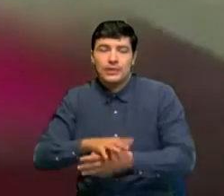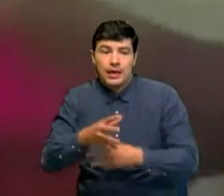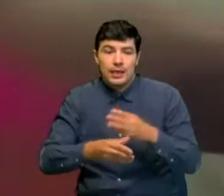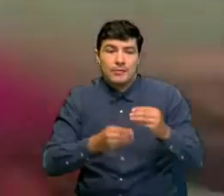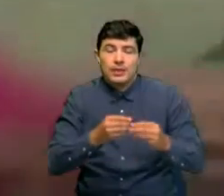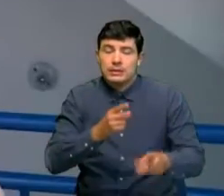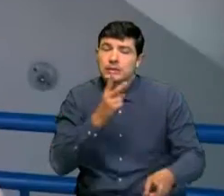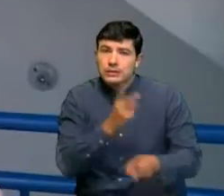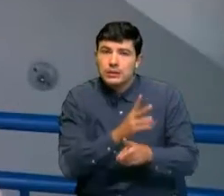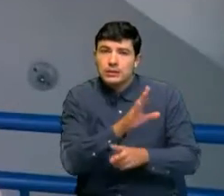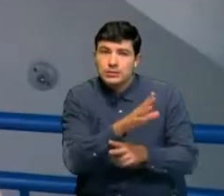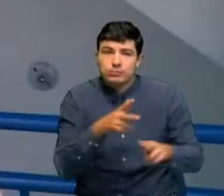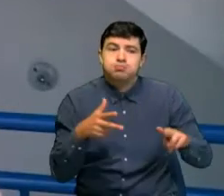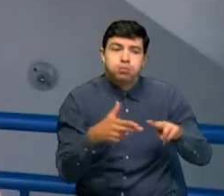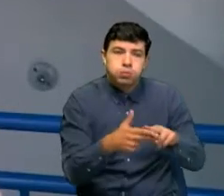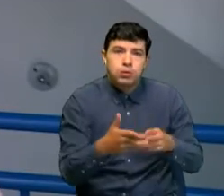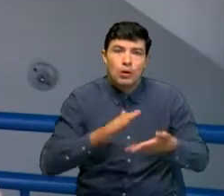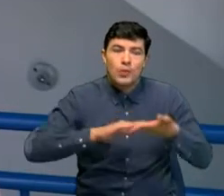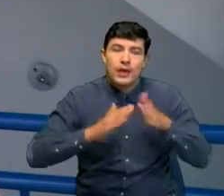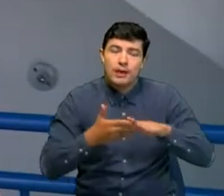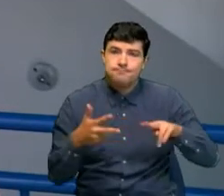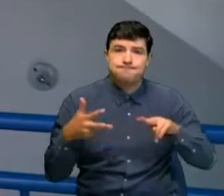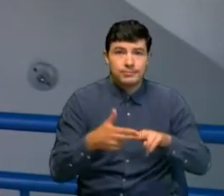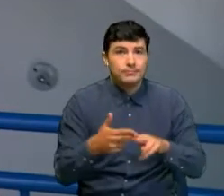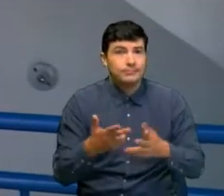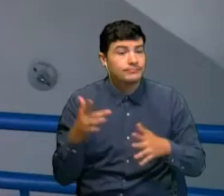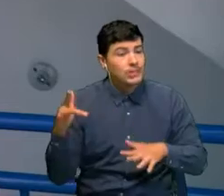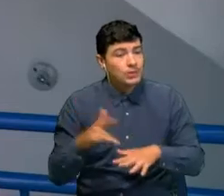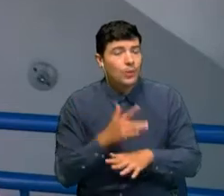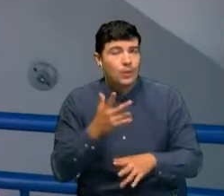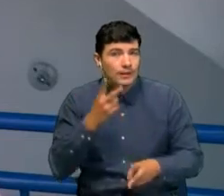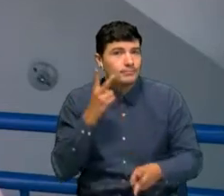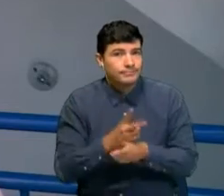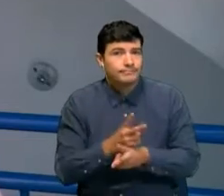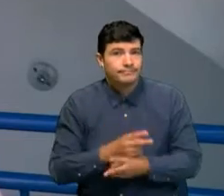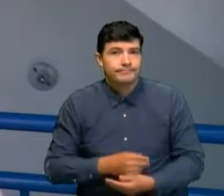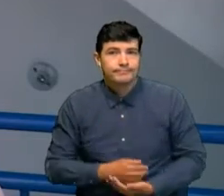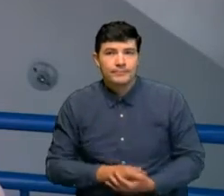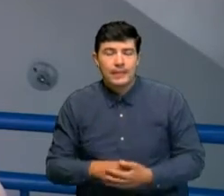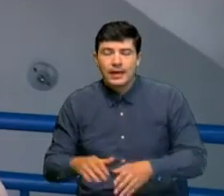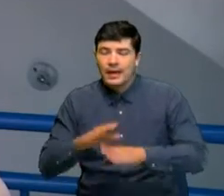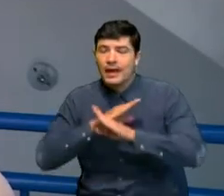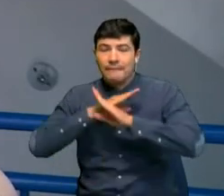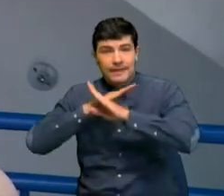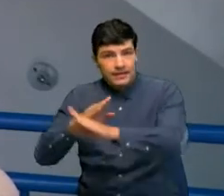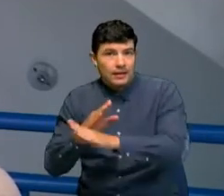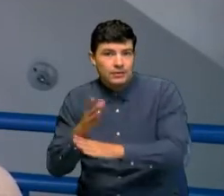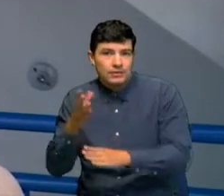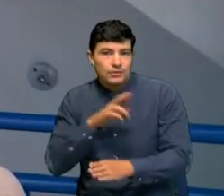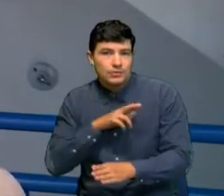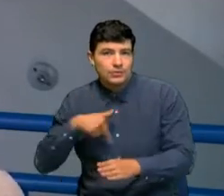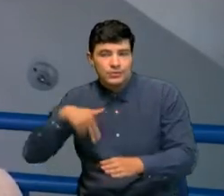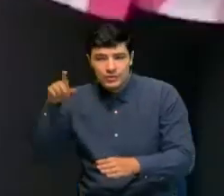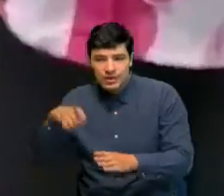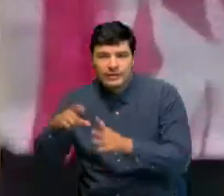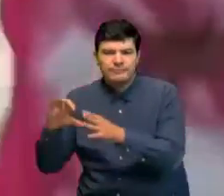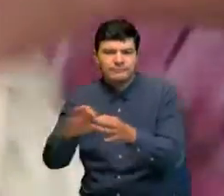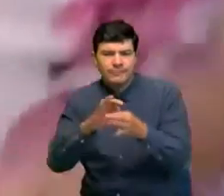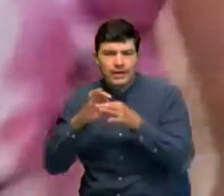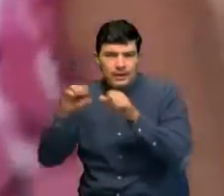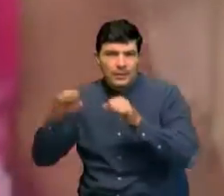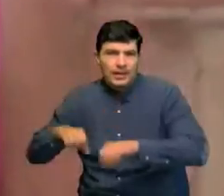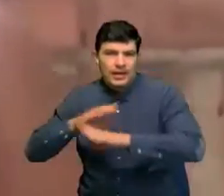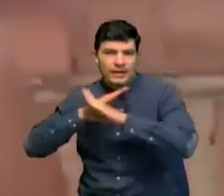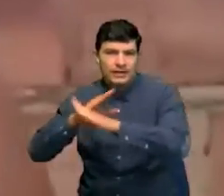es alto. Pero las condiciones están muy complicadas y tenemos que autorregularnos entre todos para evitar posibles racionamientos.